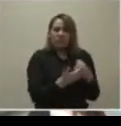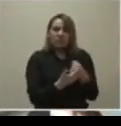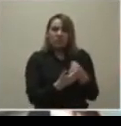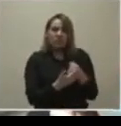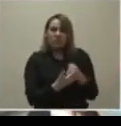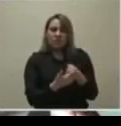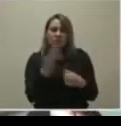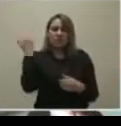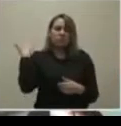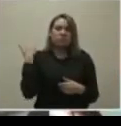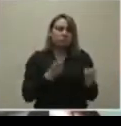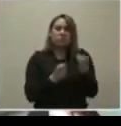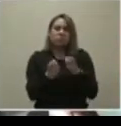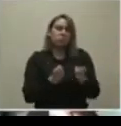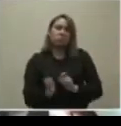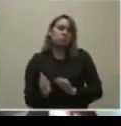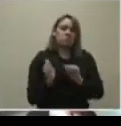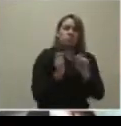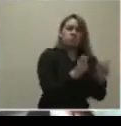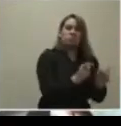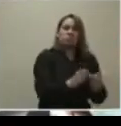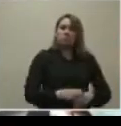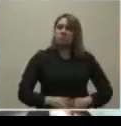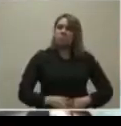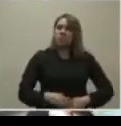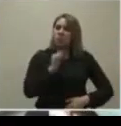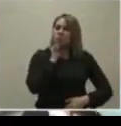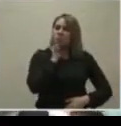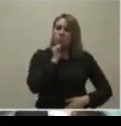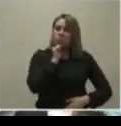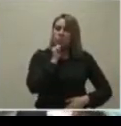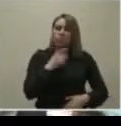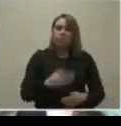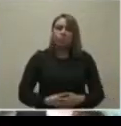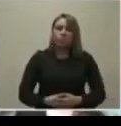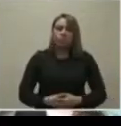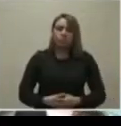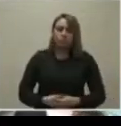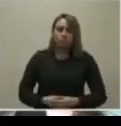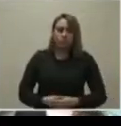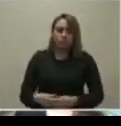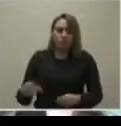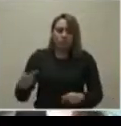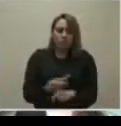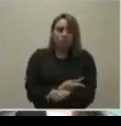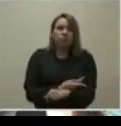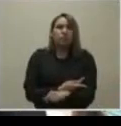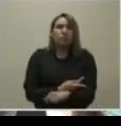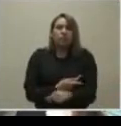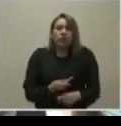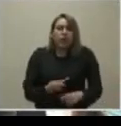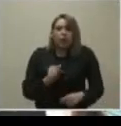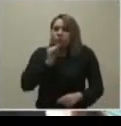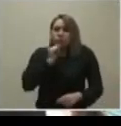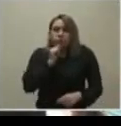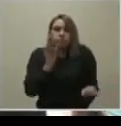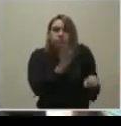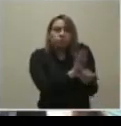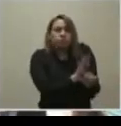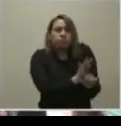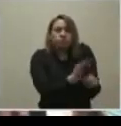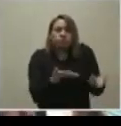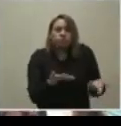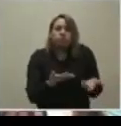Entonces, preguntarle cuál es la razón, la verdadera razón por la que este mecanismo no estaba funcionando, cuando se trata de un mecanismo que debe ser